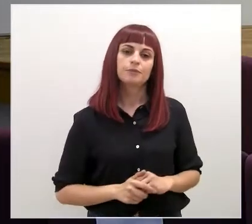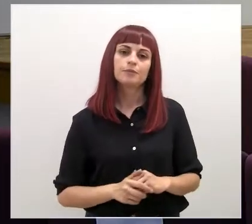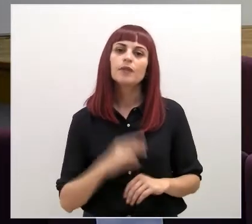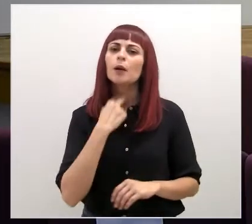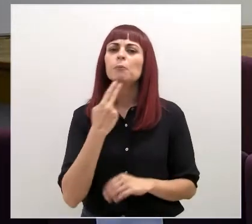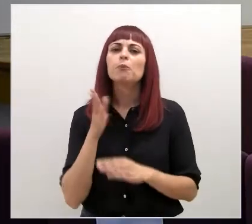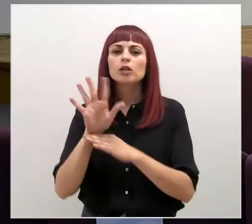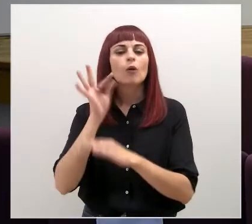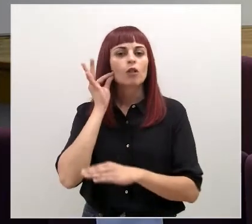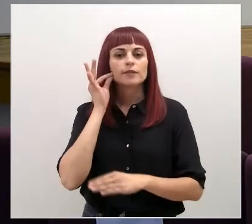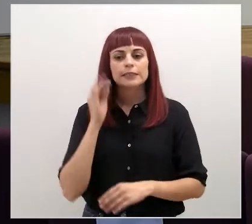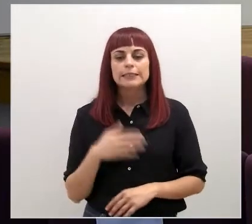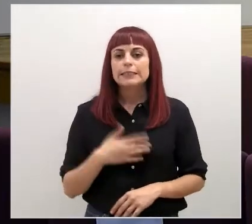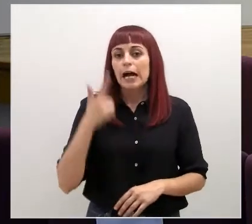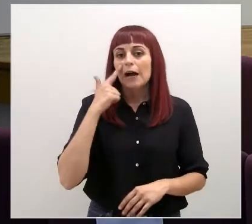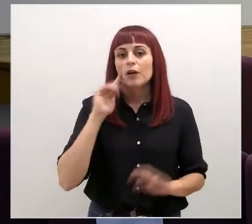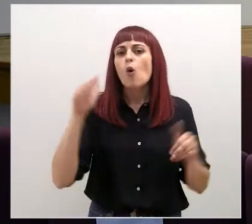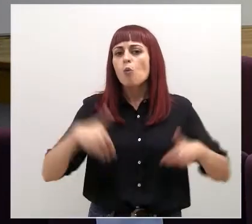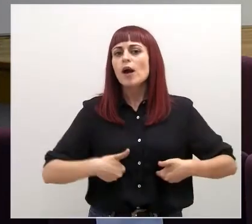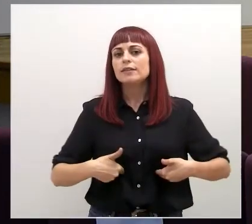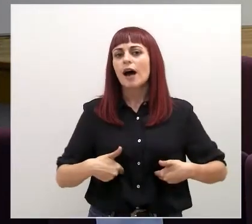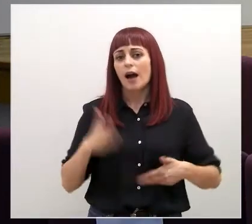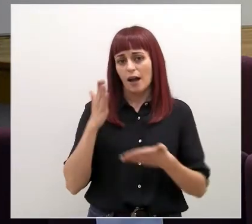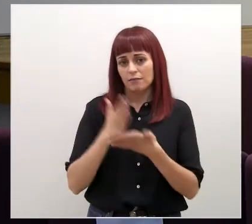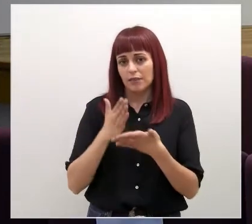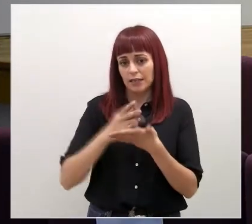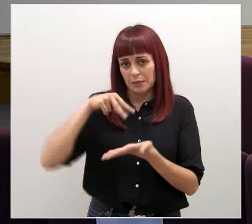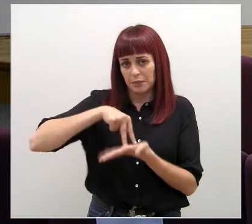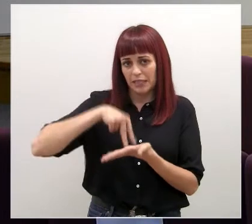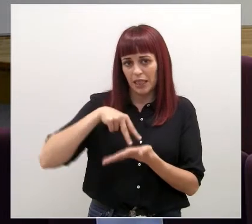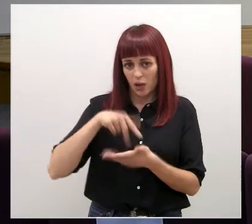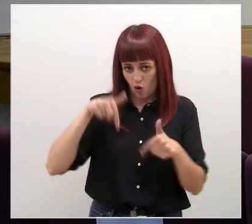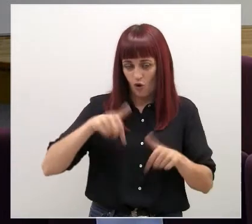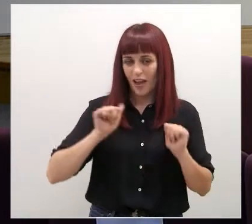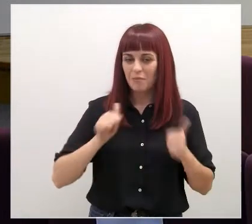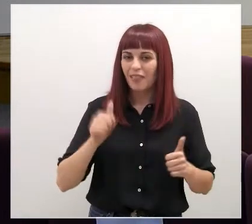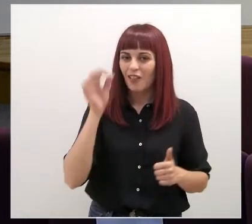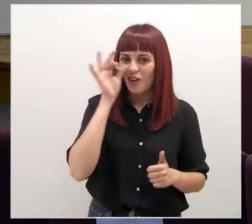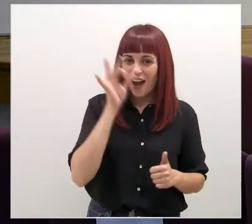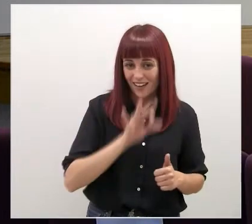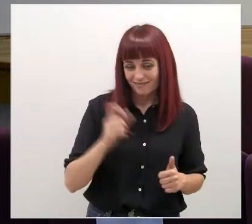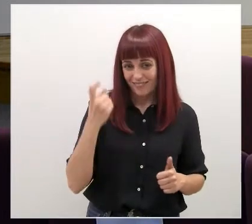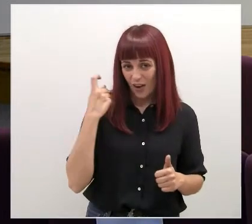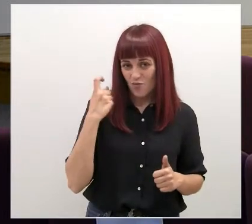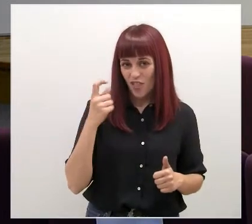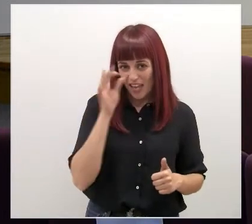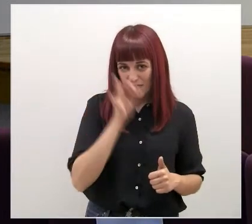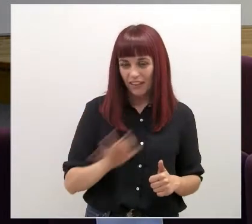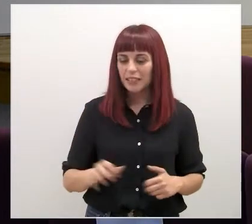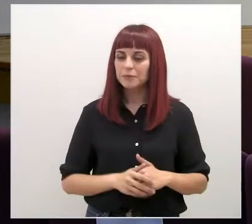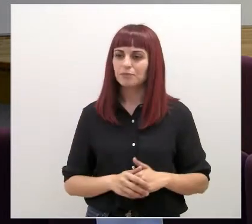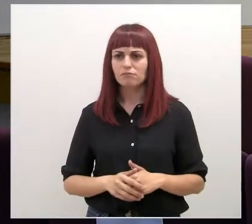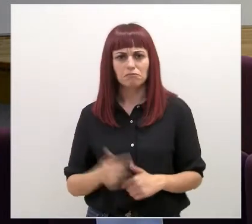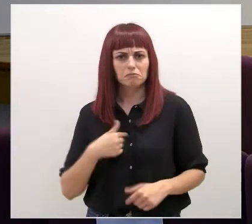Una valoración de la vuelta a la presencialidad que ha comenzado hoy en los alumnos de infantil. Gracias. Sí, pues